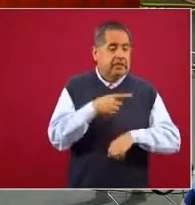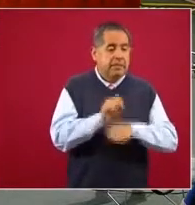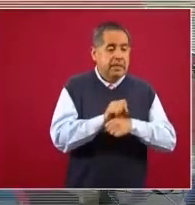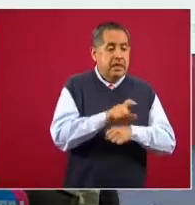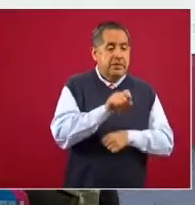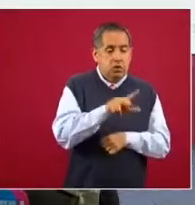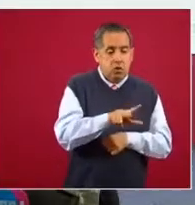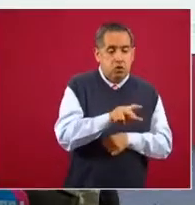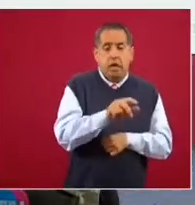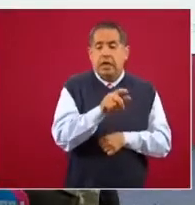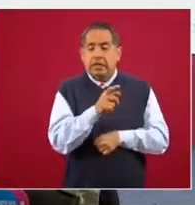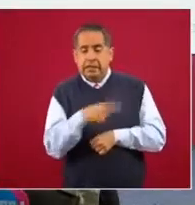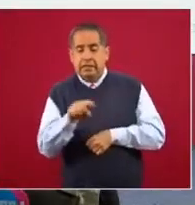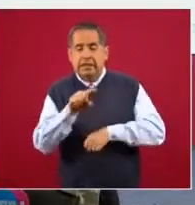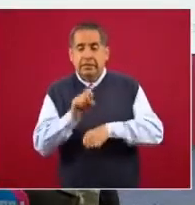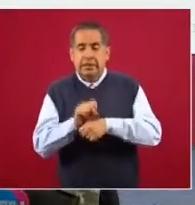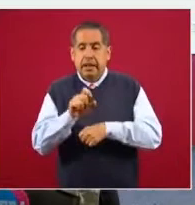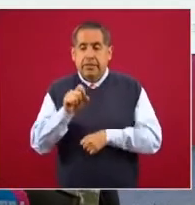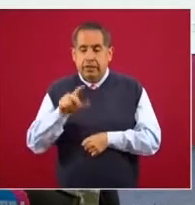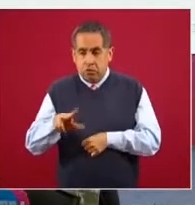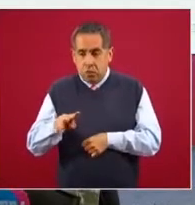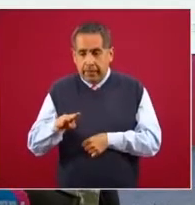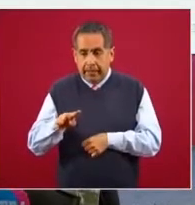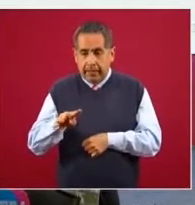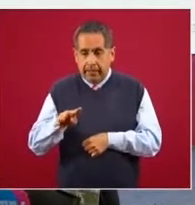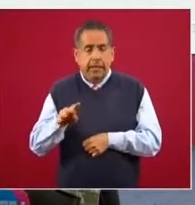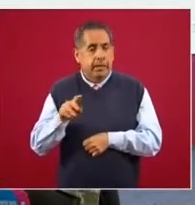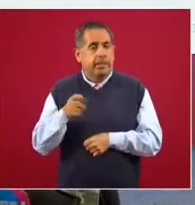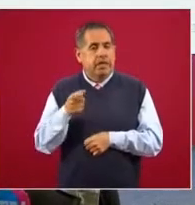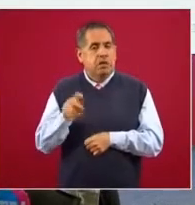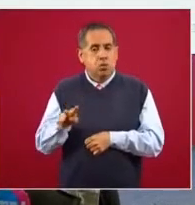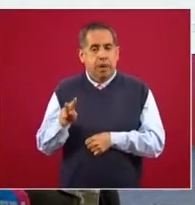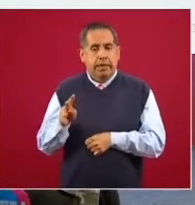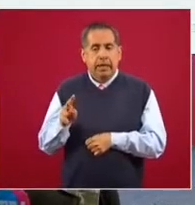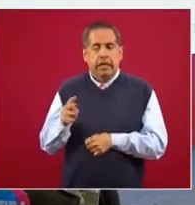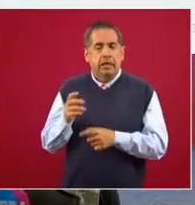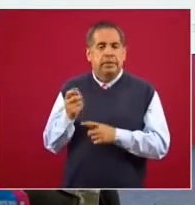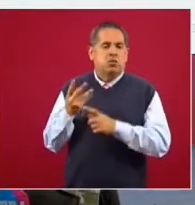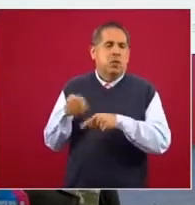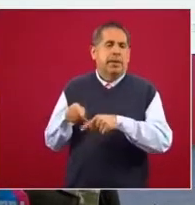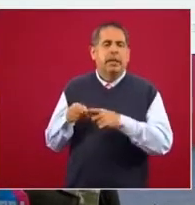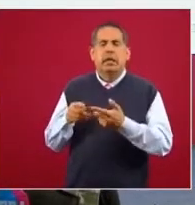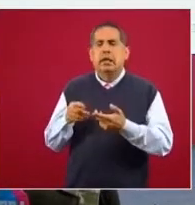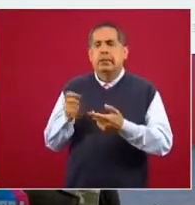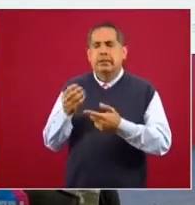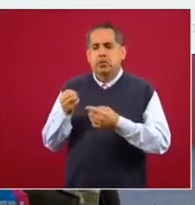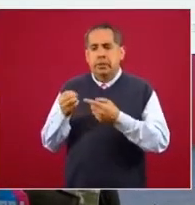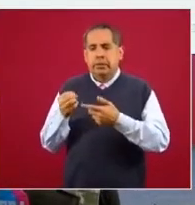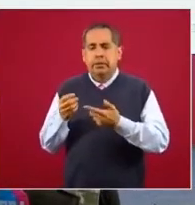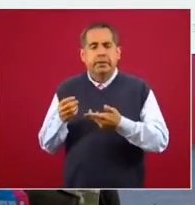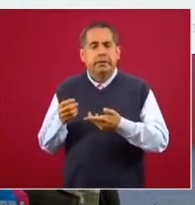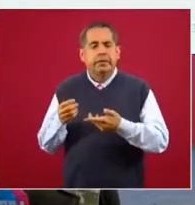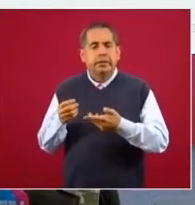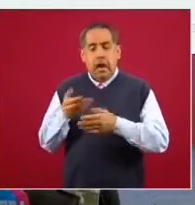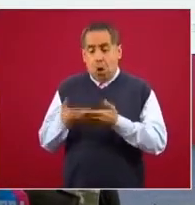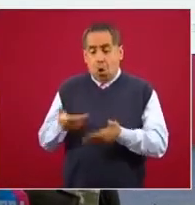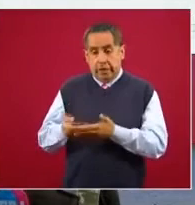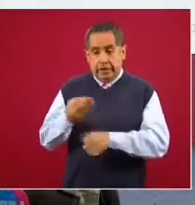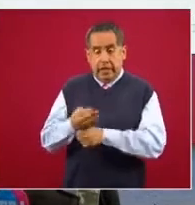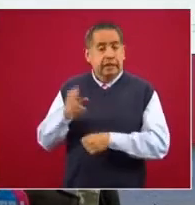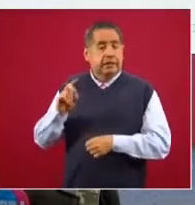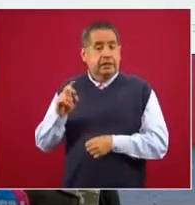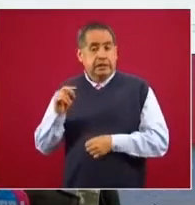la 29, el día de ayer empezamos ya a presentar la semana 29, actualmente estamos corriendo la semana